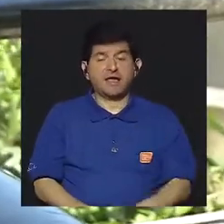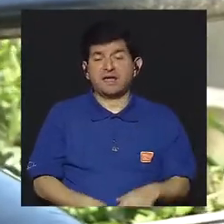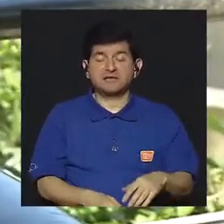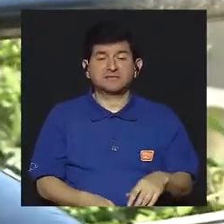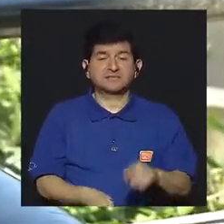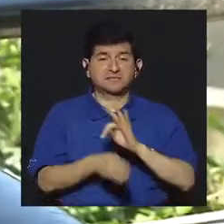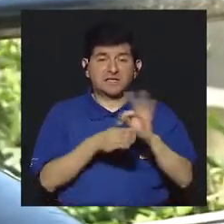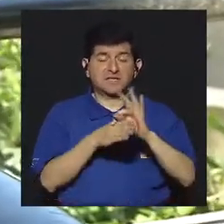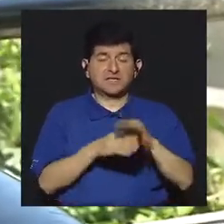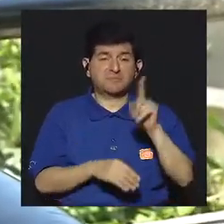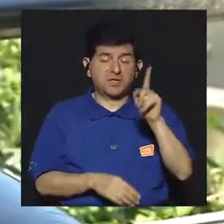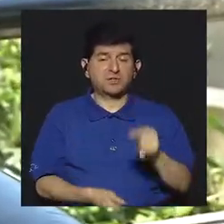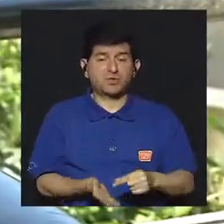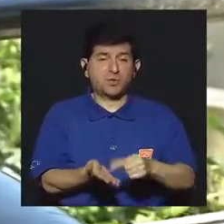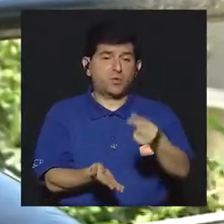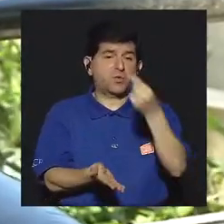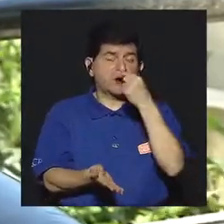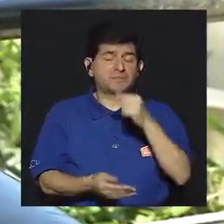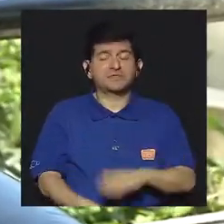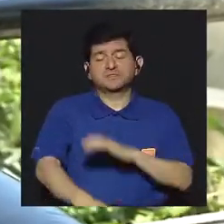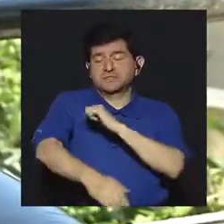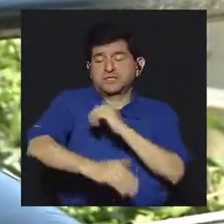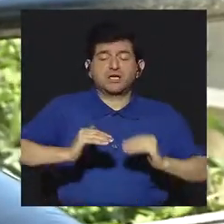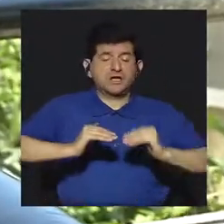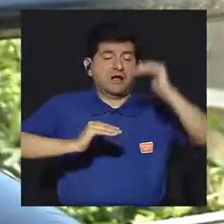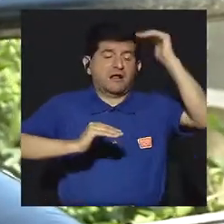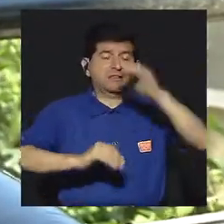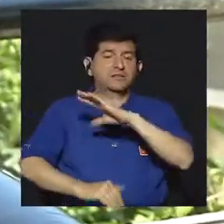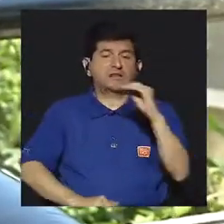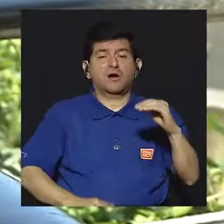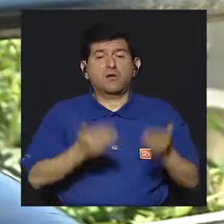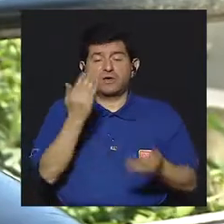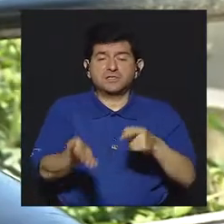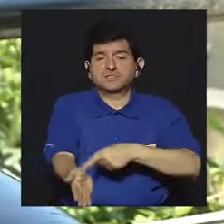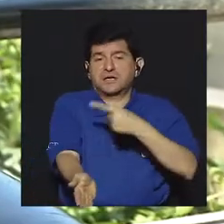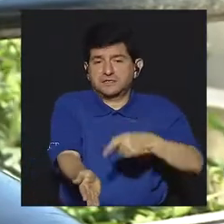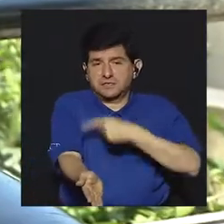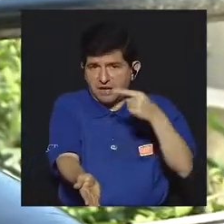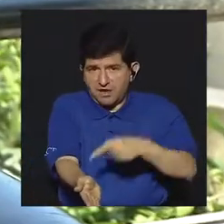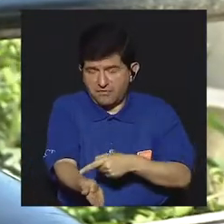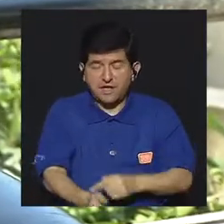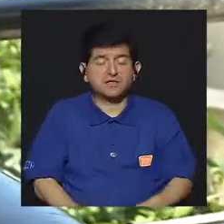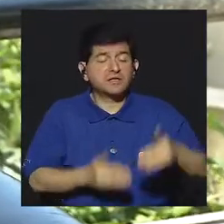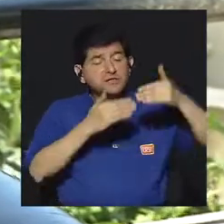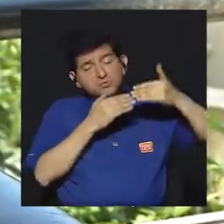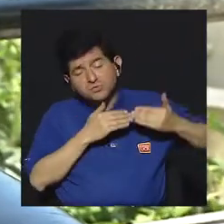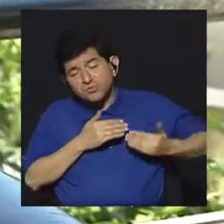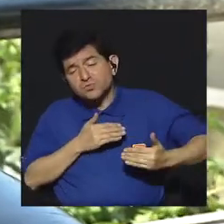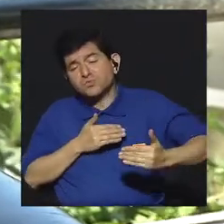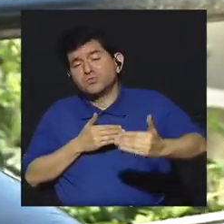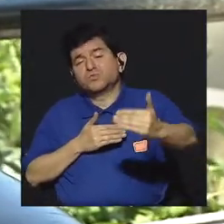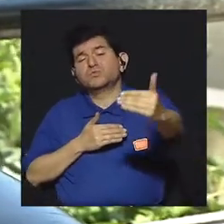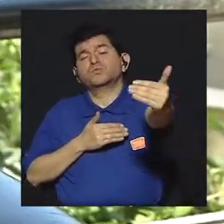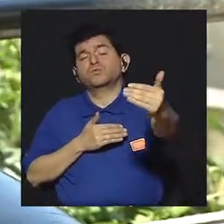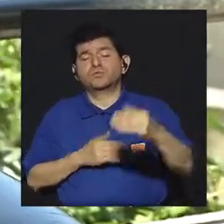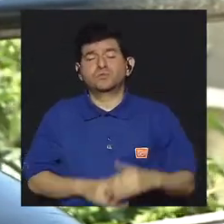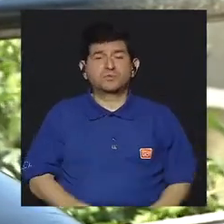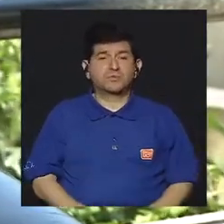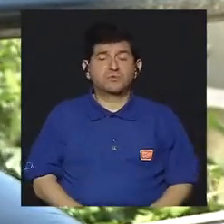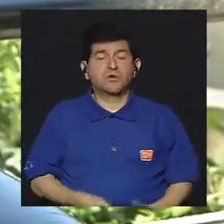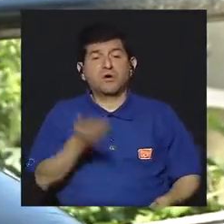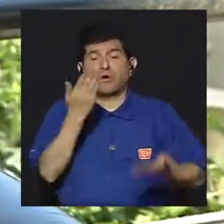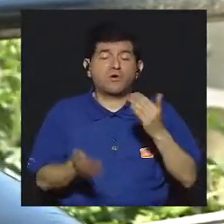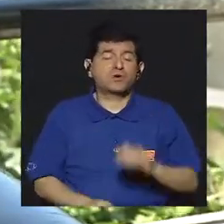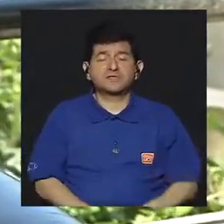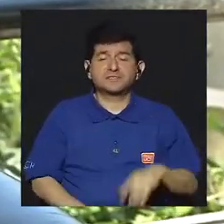dicen, bueno, usted se va a tomar una pastilla para la presión alta o una pastilla para la diabetes por largo tiempo o por